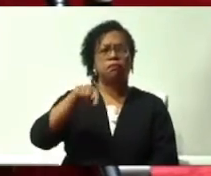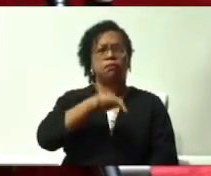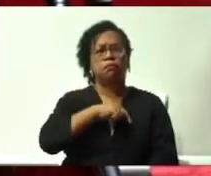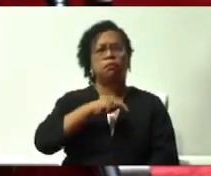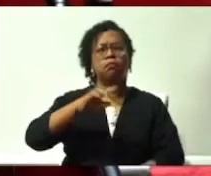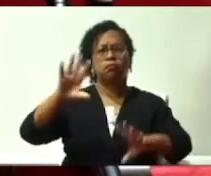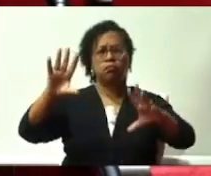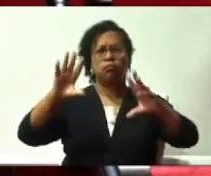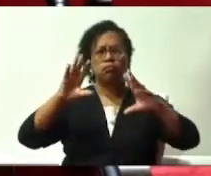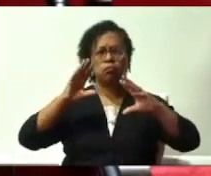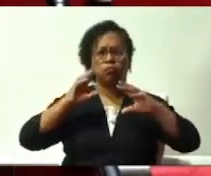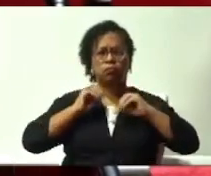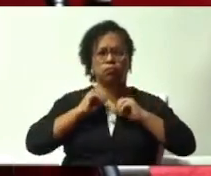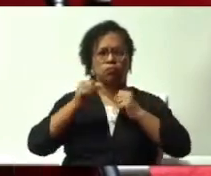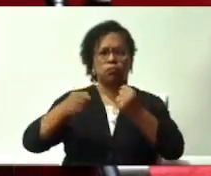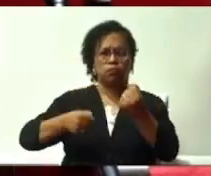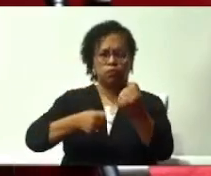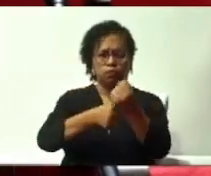presidencia